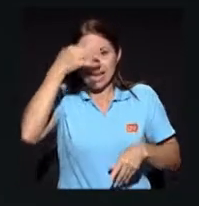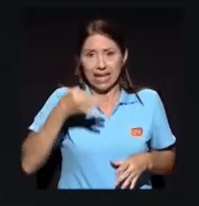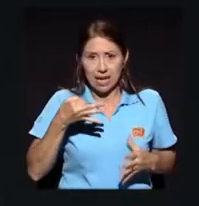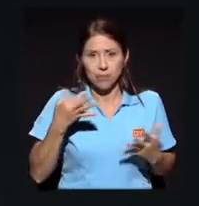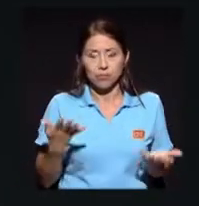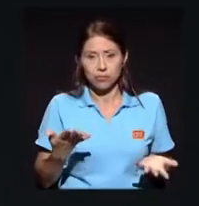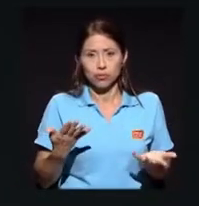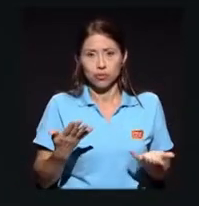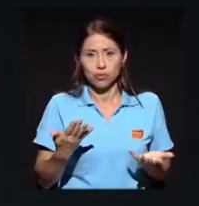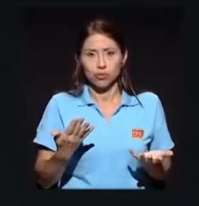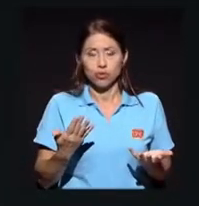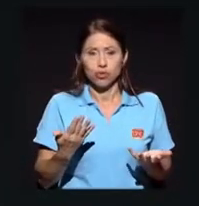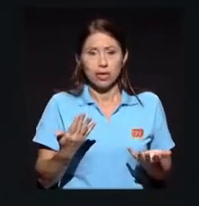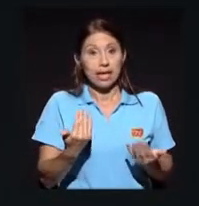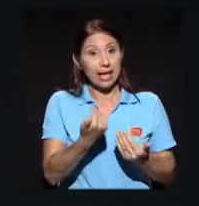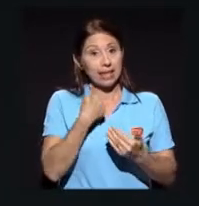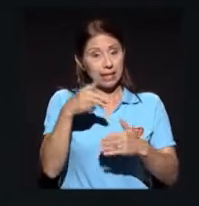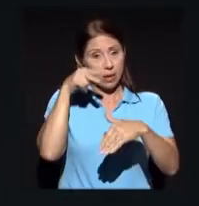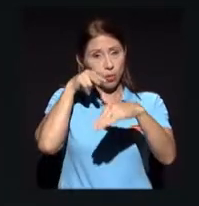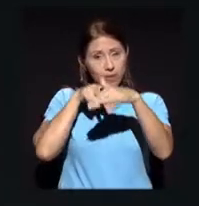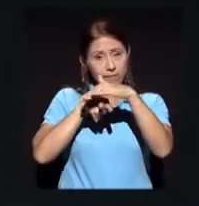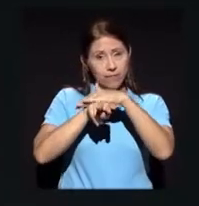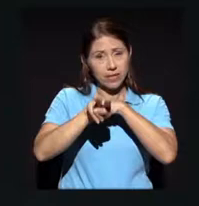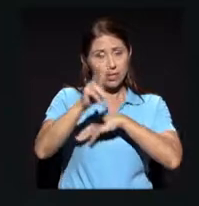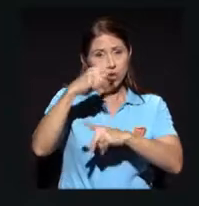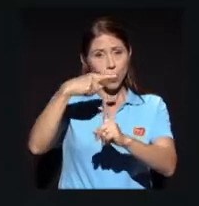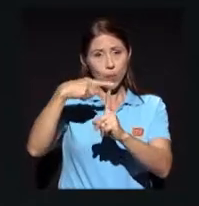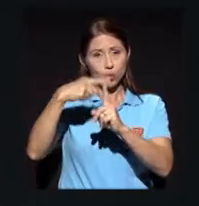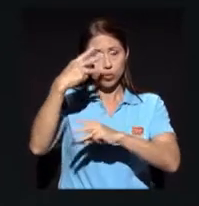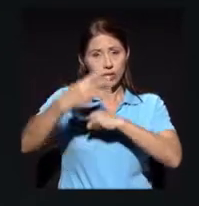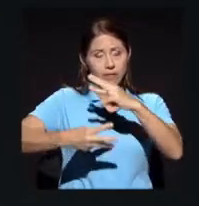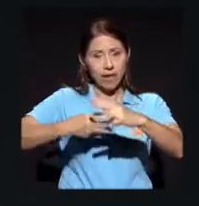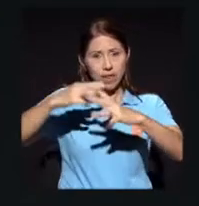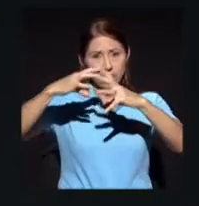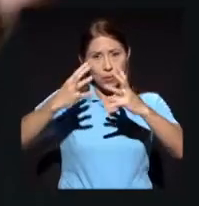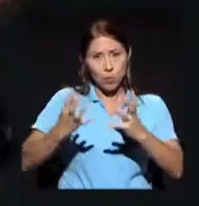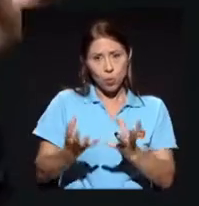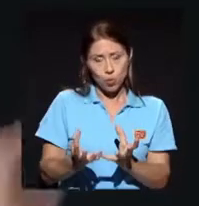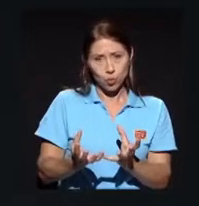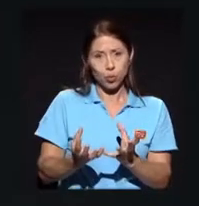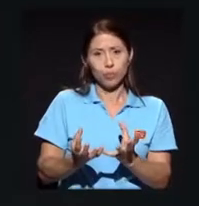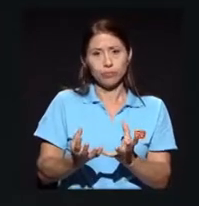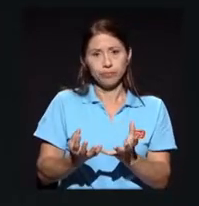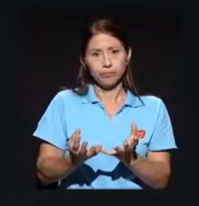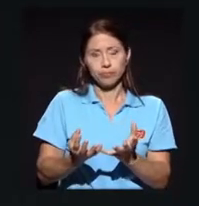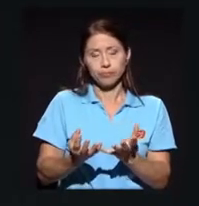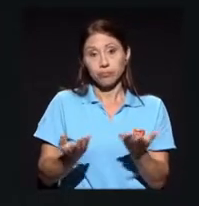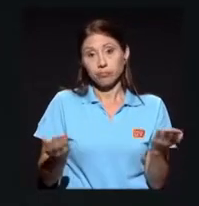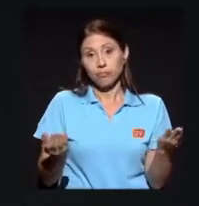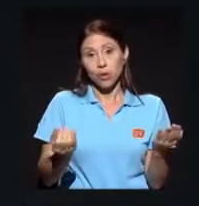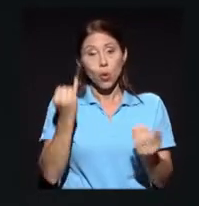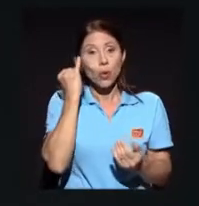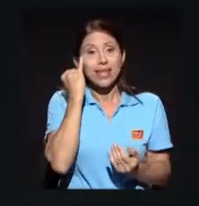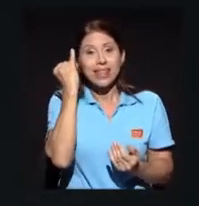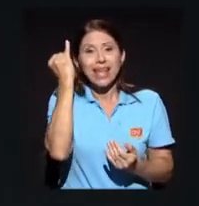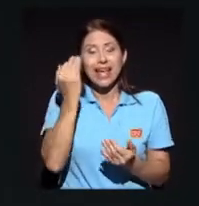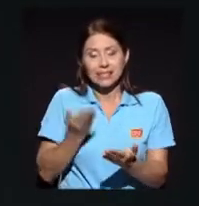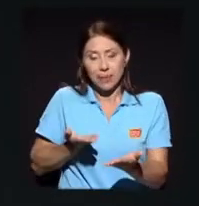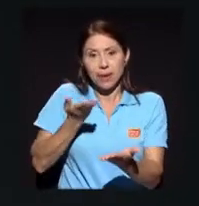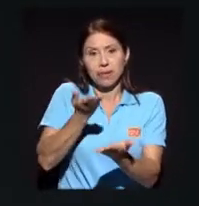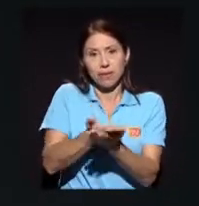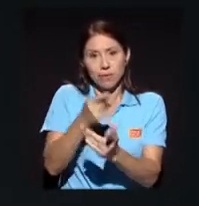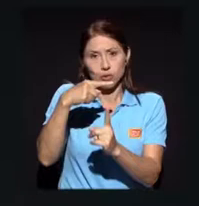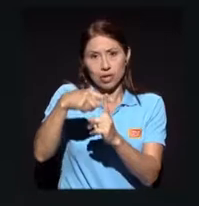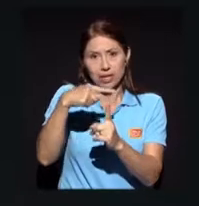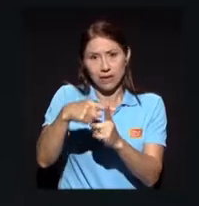tenían una visión positiva del mundo e iban a las ideas que planteaba unidad positiva